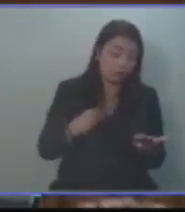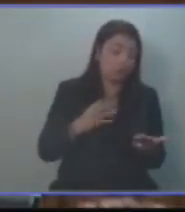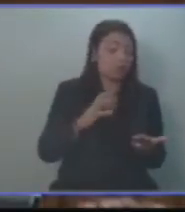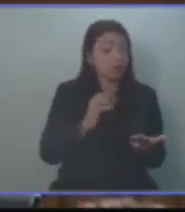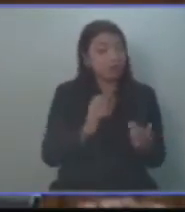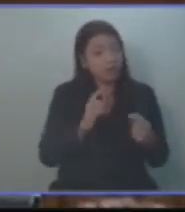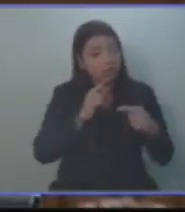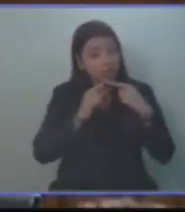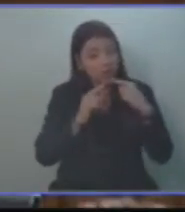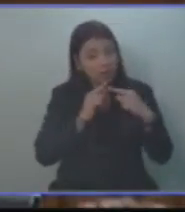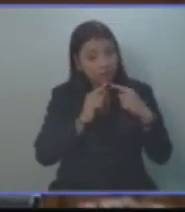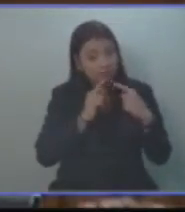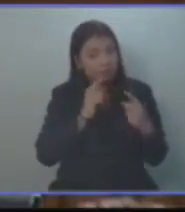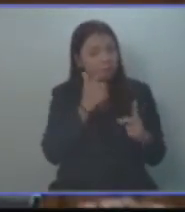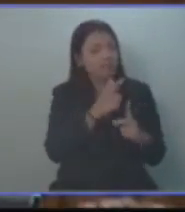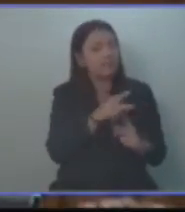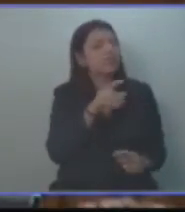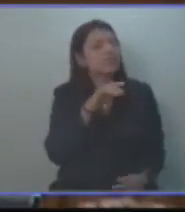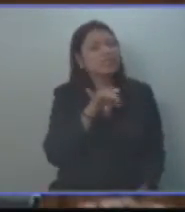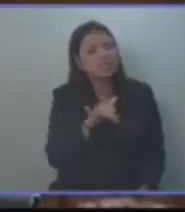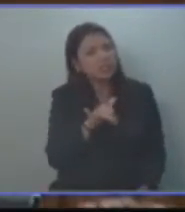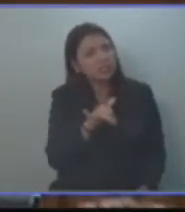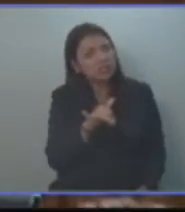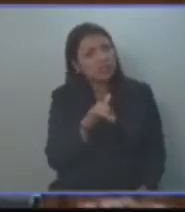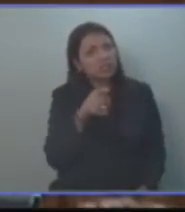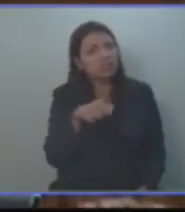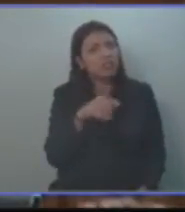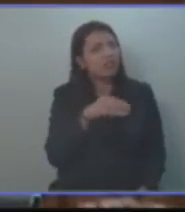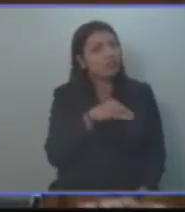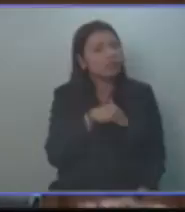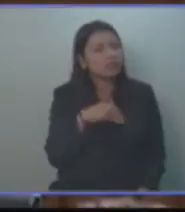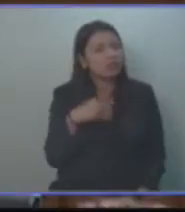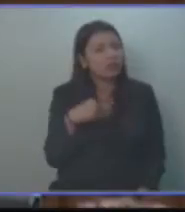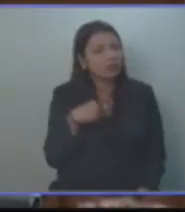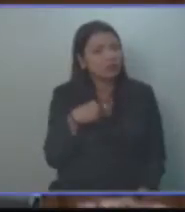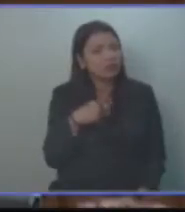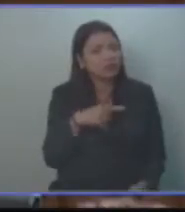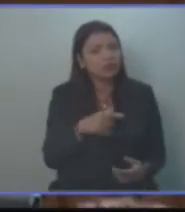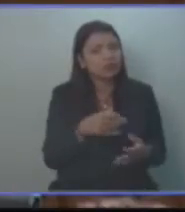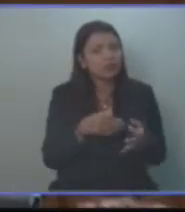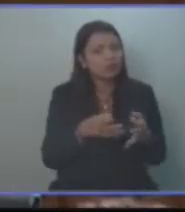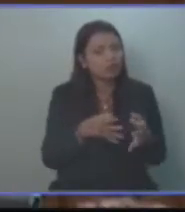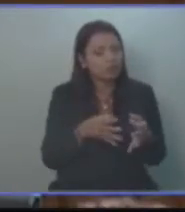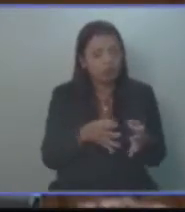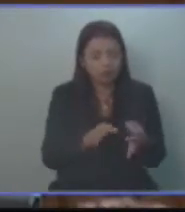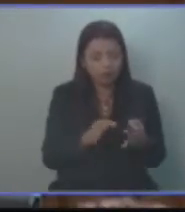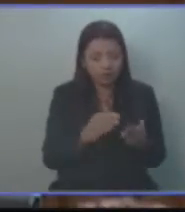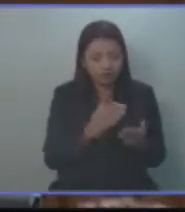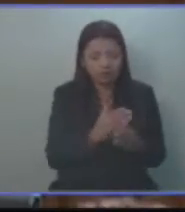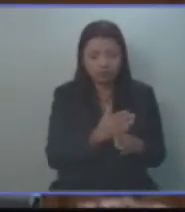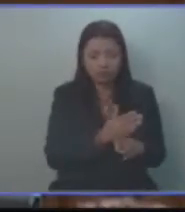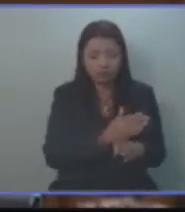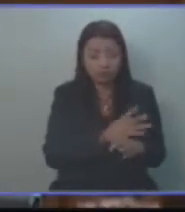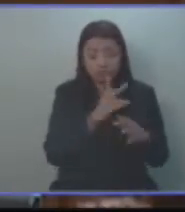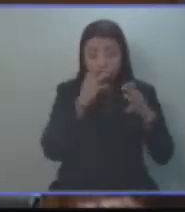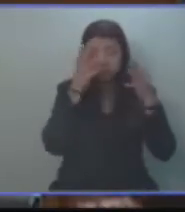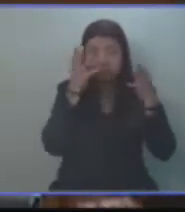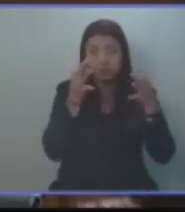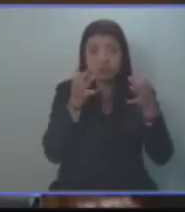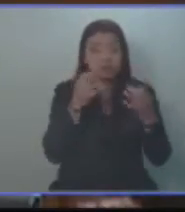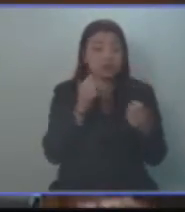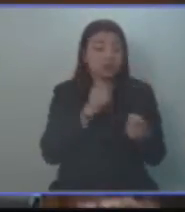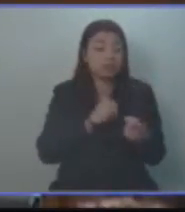de residentes. Y, el médico residente de manera gradual podrá tomar las decisiones